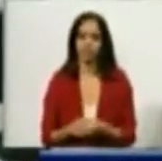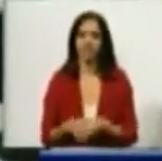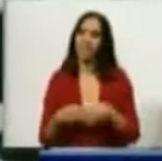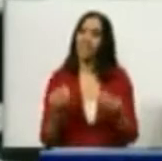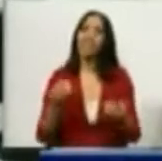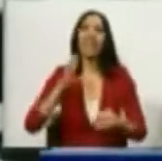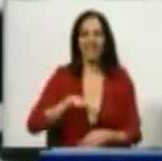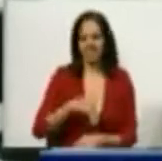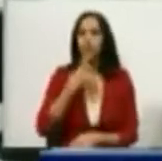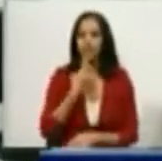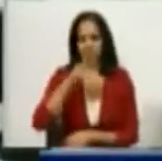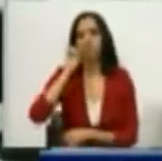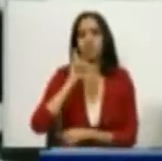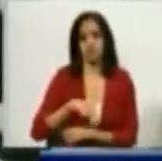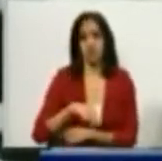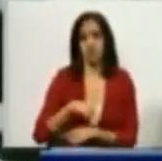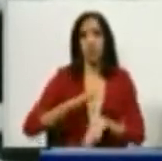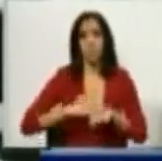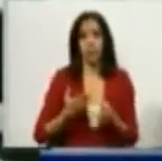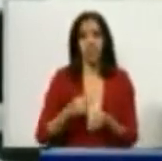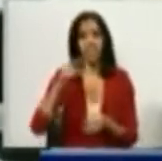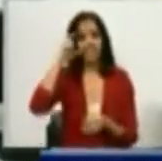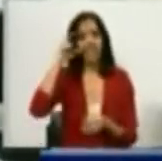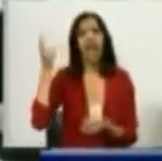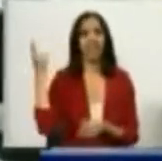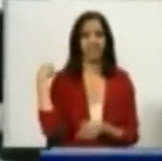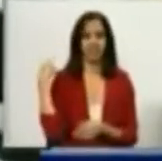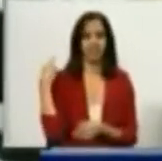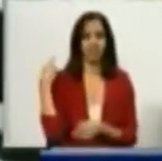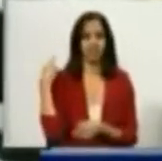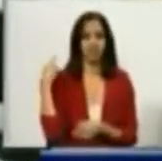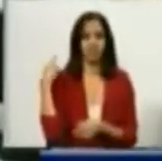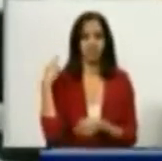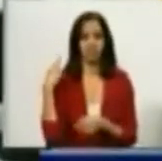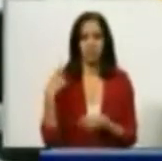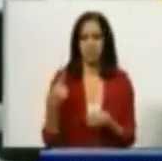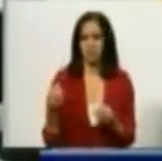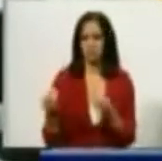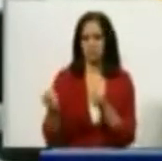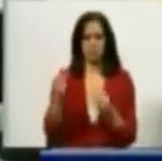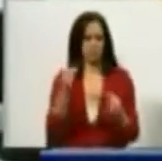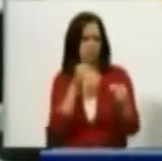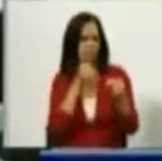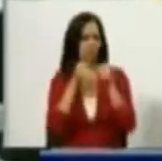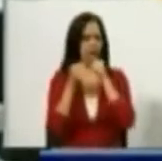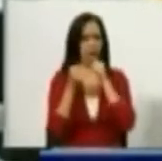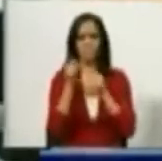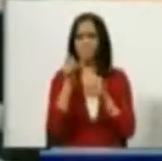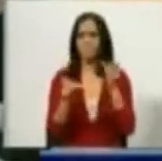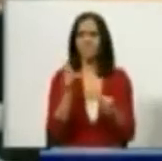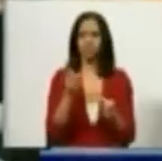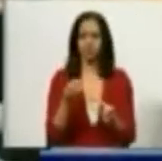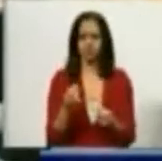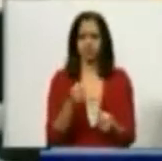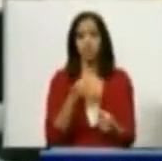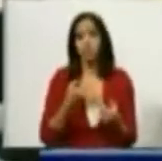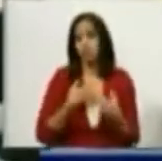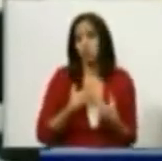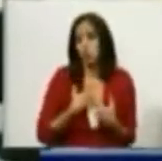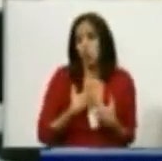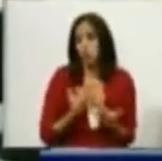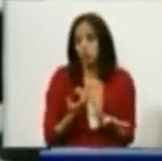también porque el día de ayer me abordan unos periodistas y yo le doy mi